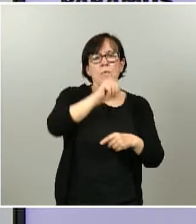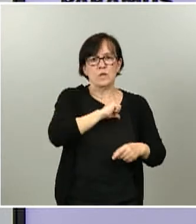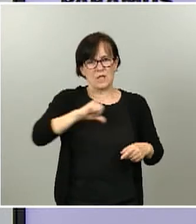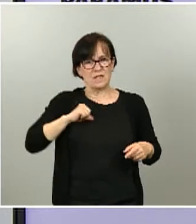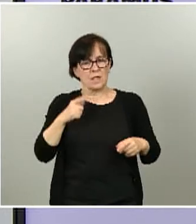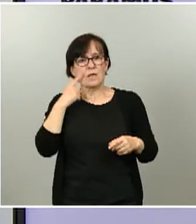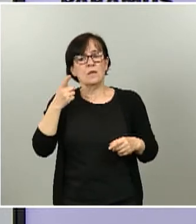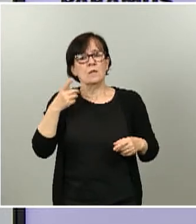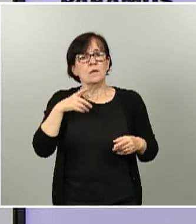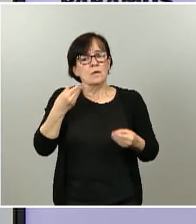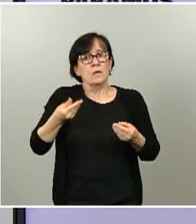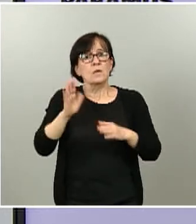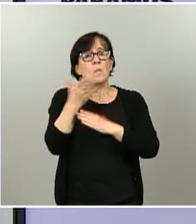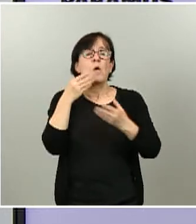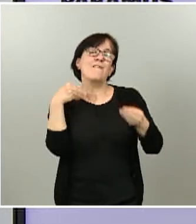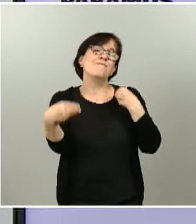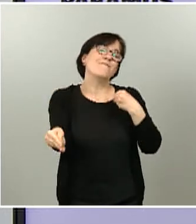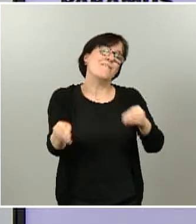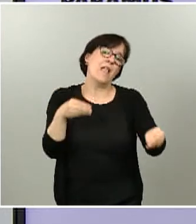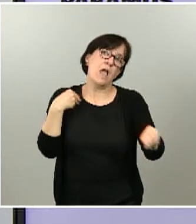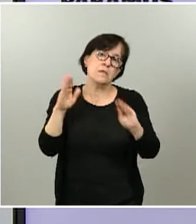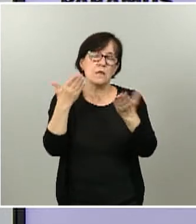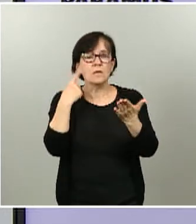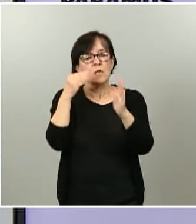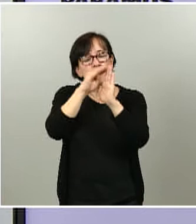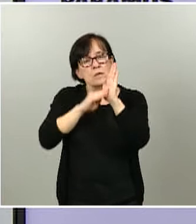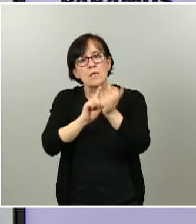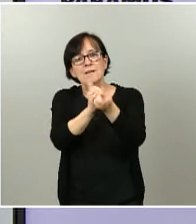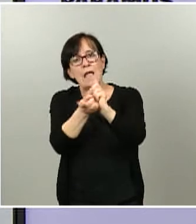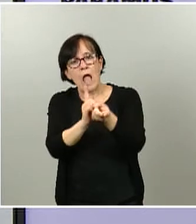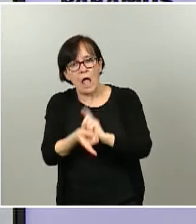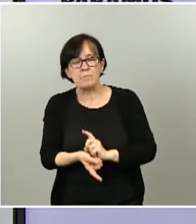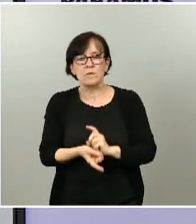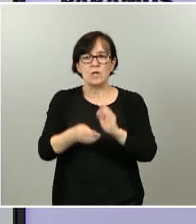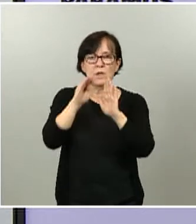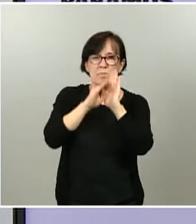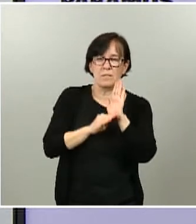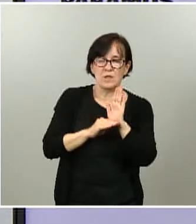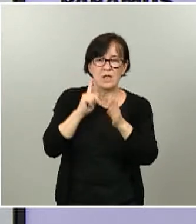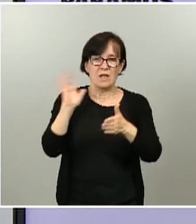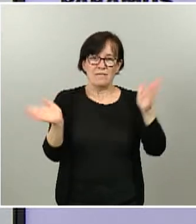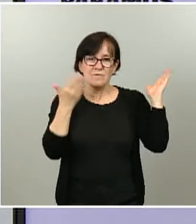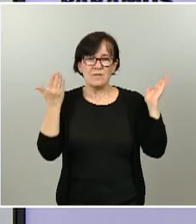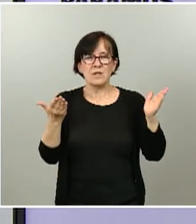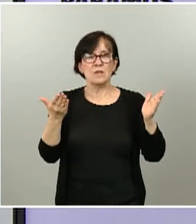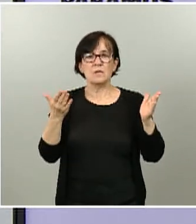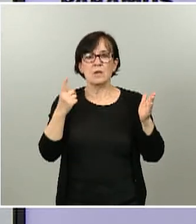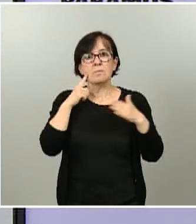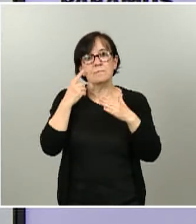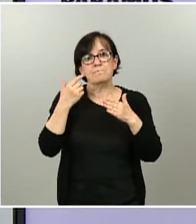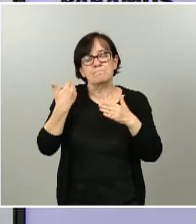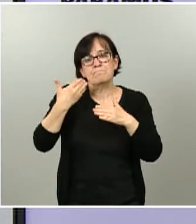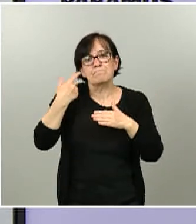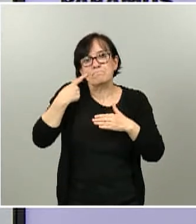proponer alguna flexibilización o algunas medidas o algunos cambios en las medidas de distintas fases, normalmente con carácter restrictivo. Las vamos a ir estudiando, las